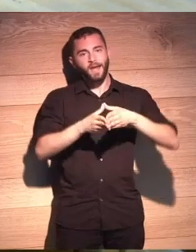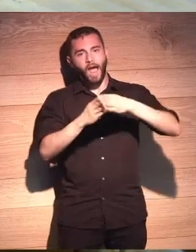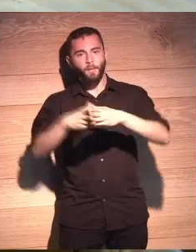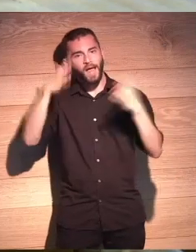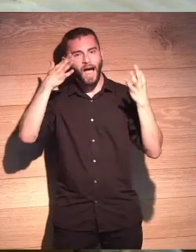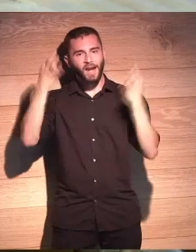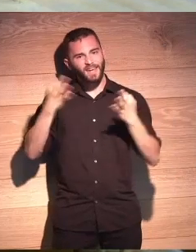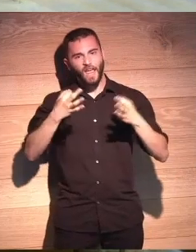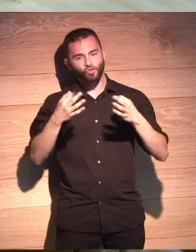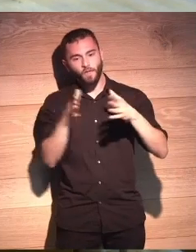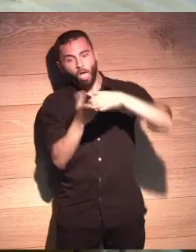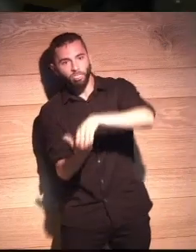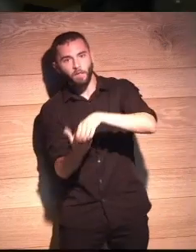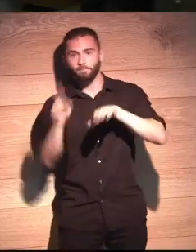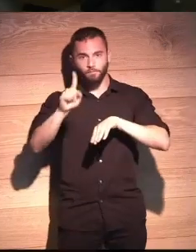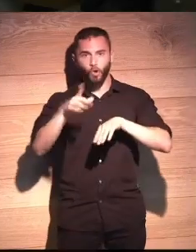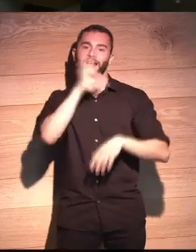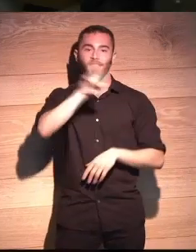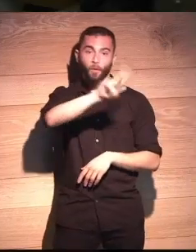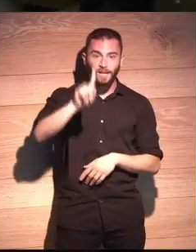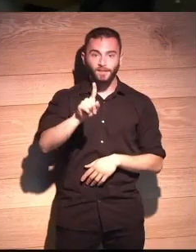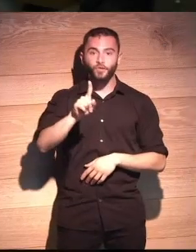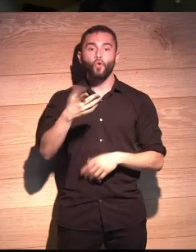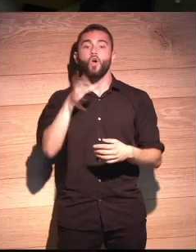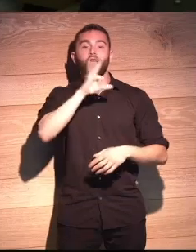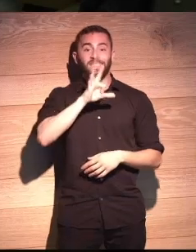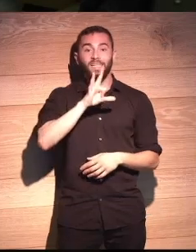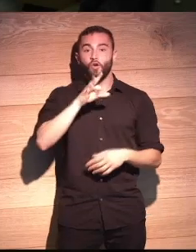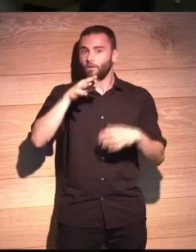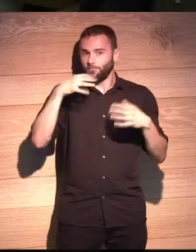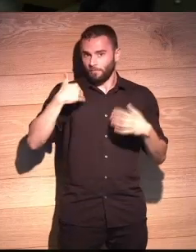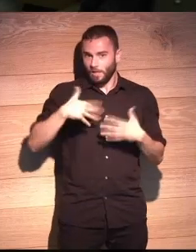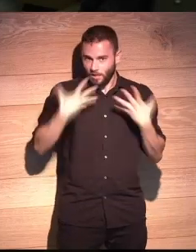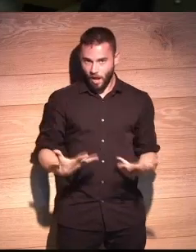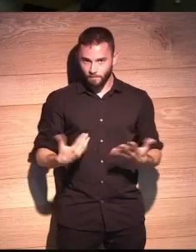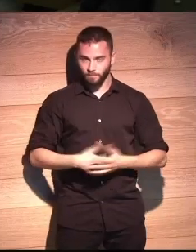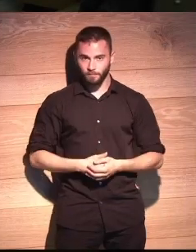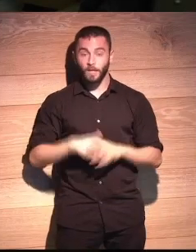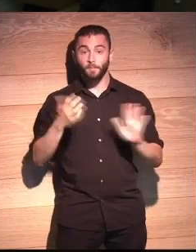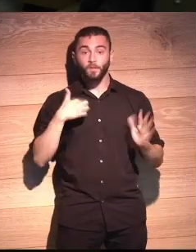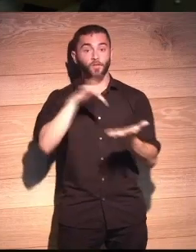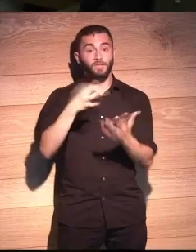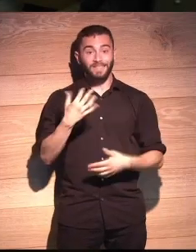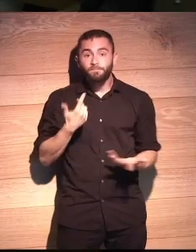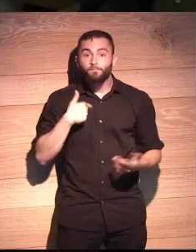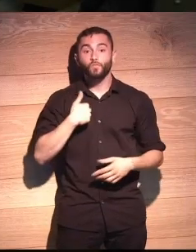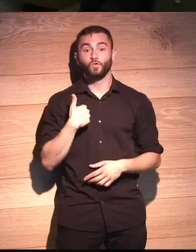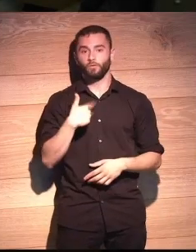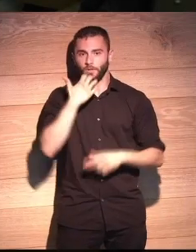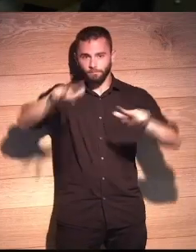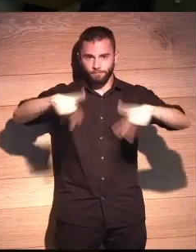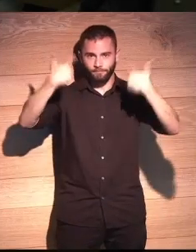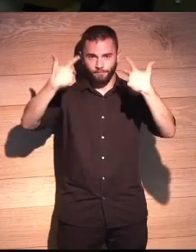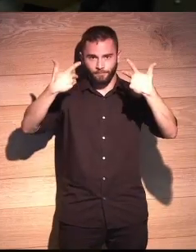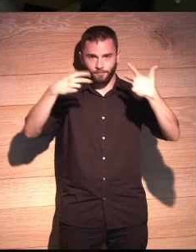de naufragar, por el siglo XXI, el siglo en el que ya estamos, ¿no? Lo que pasa que yo, si me permites y con